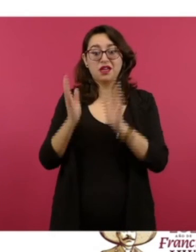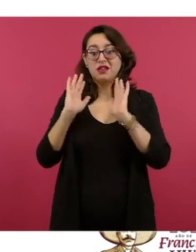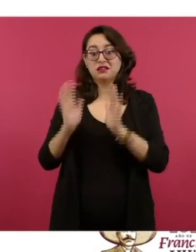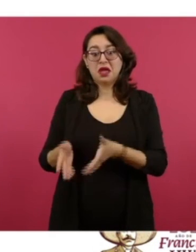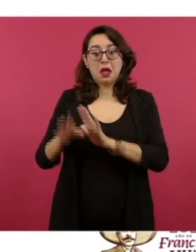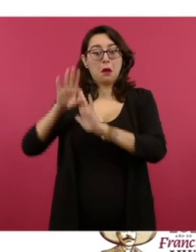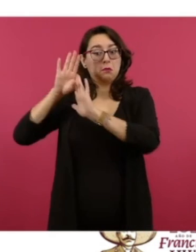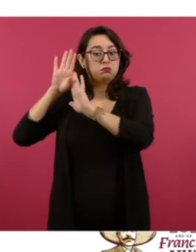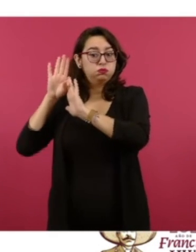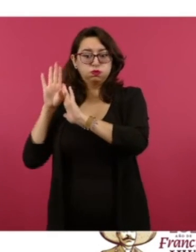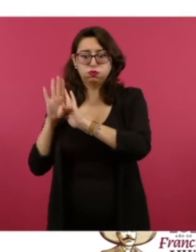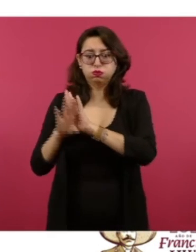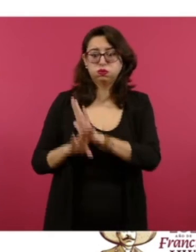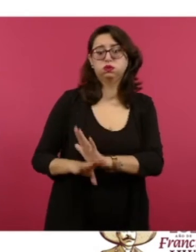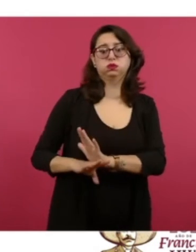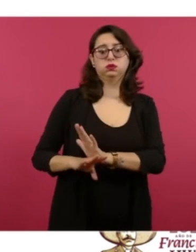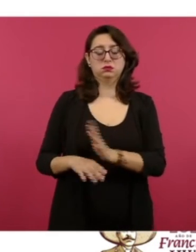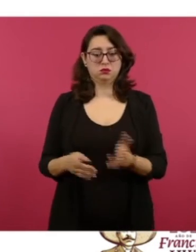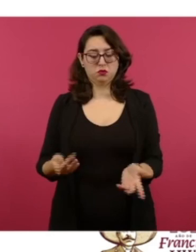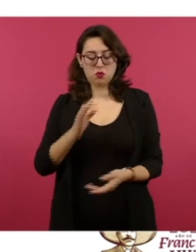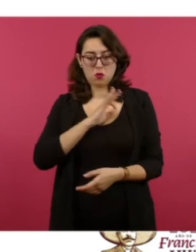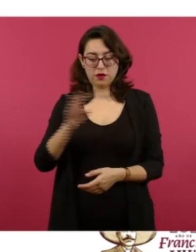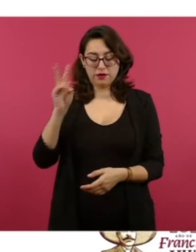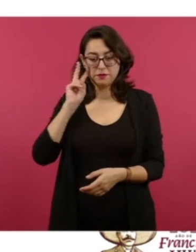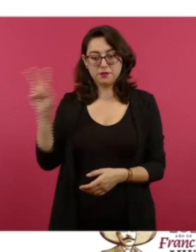con relación a lo que sucedía.